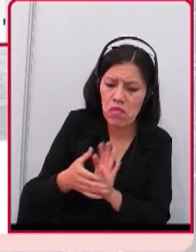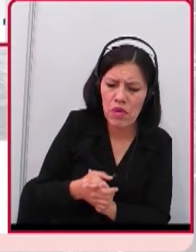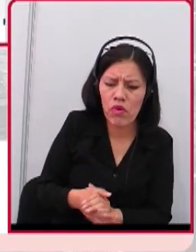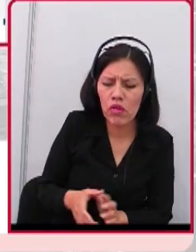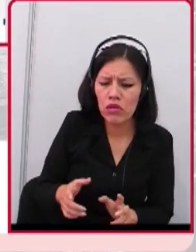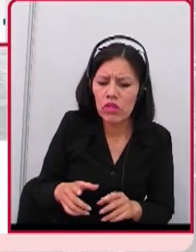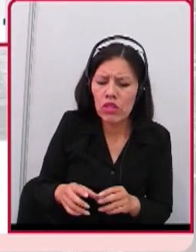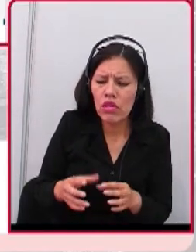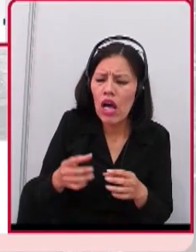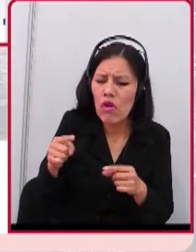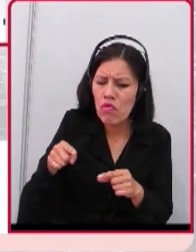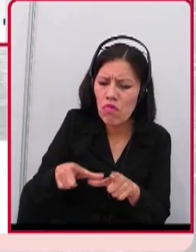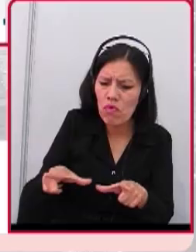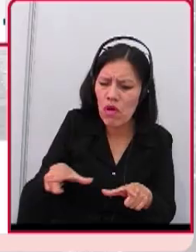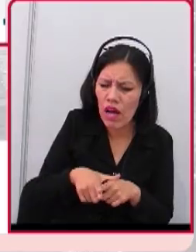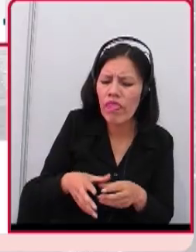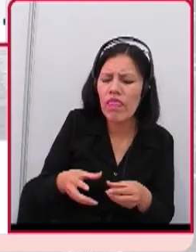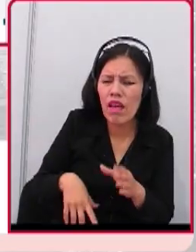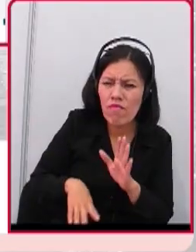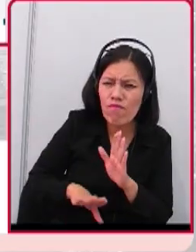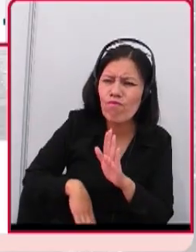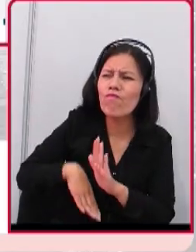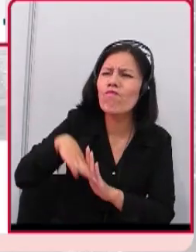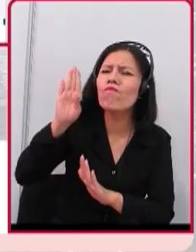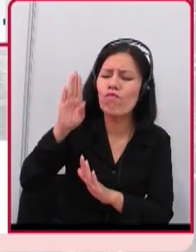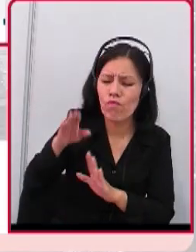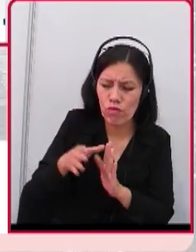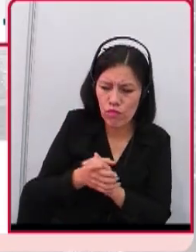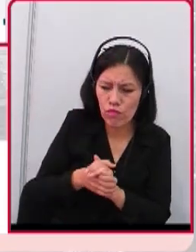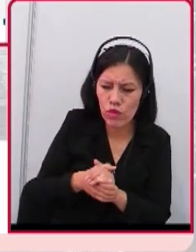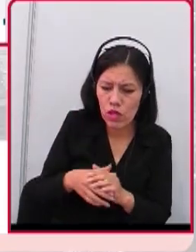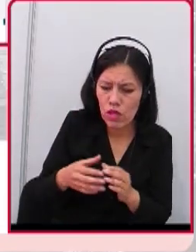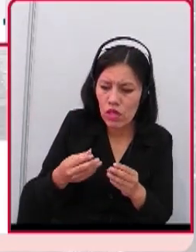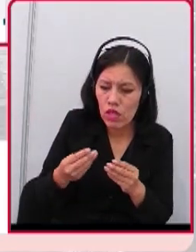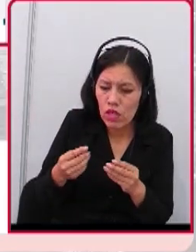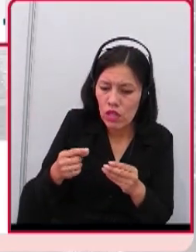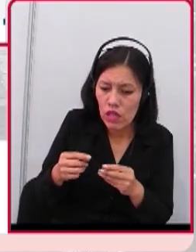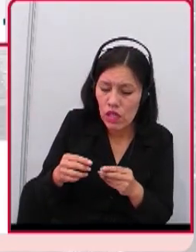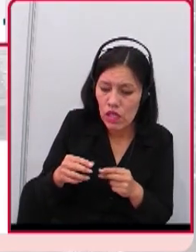alta acidez, y un poquito más distal a este foco